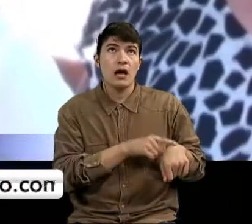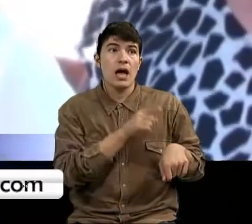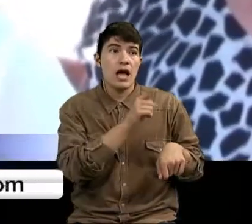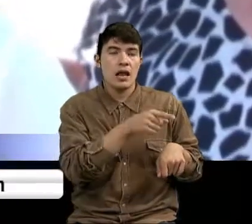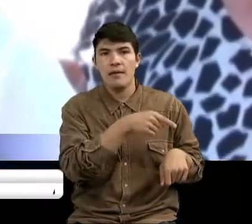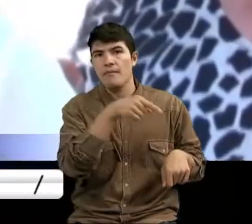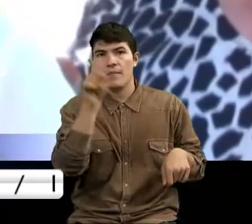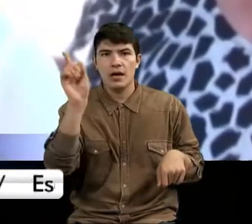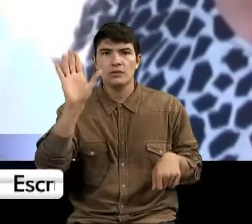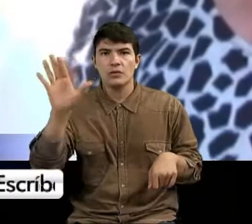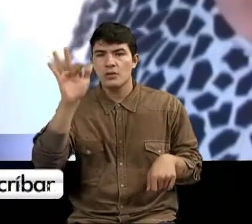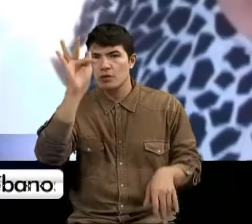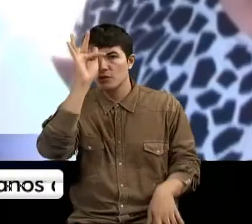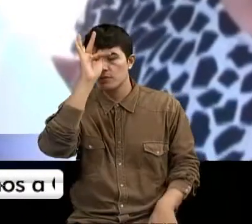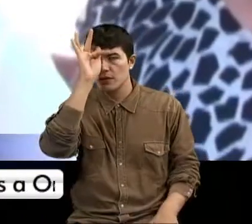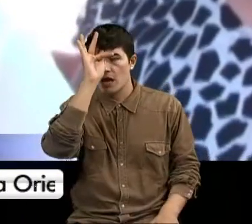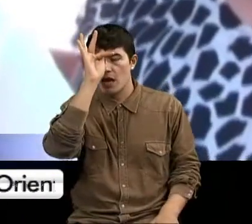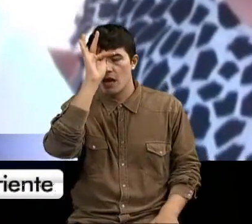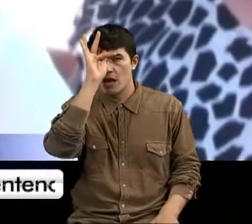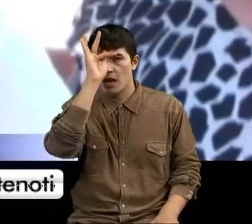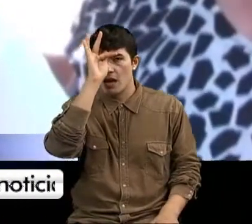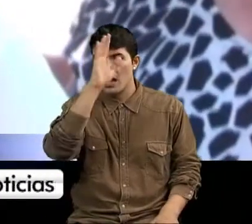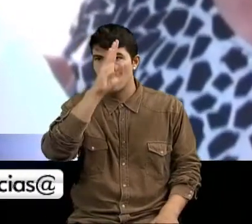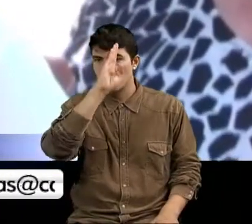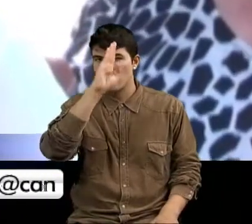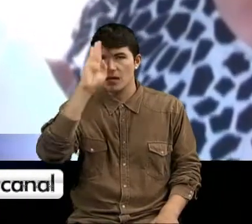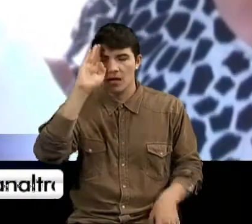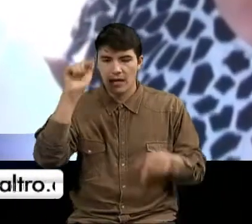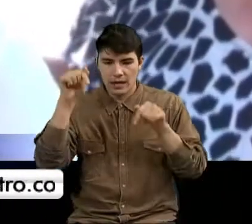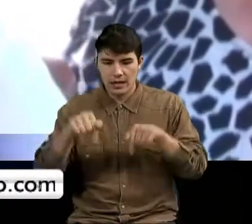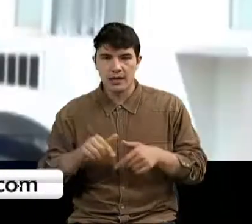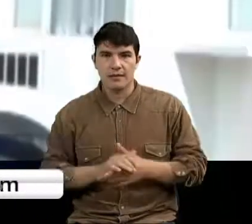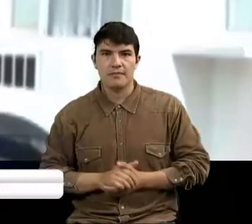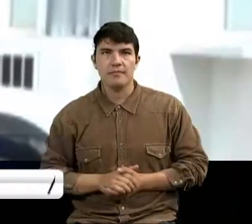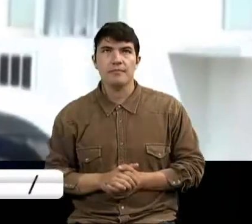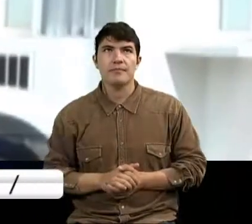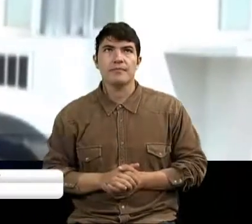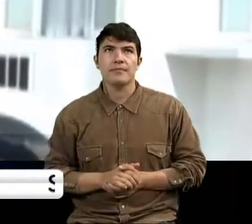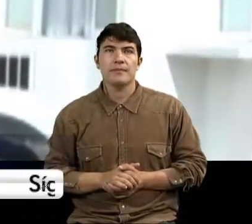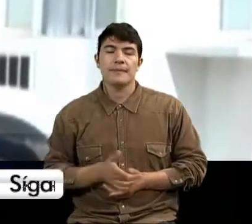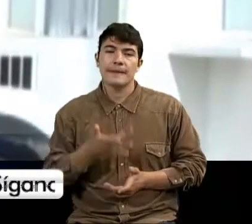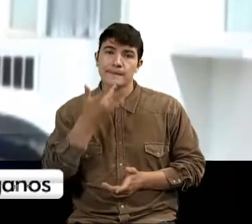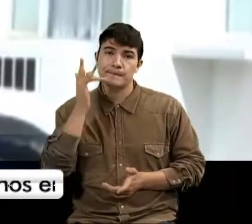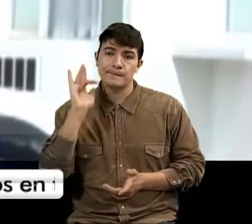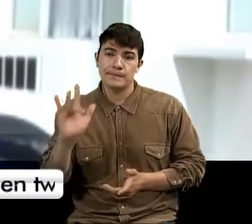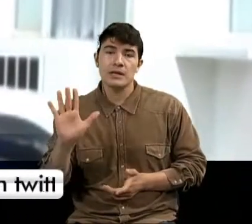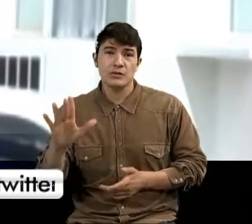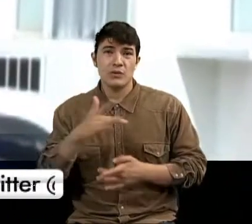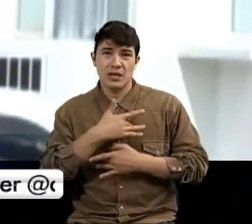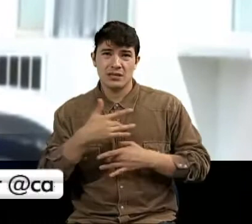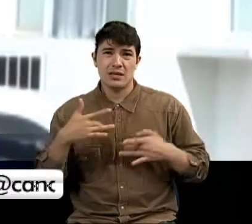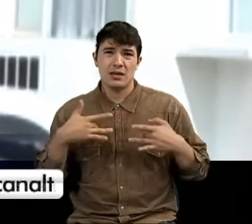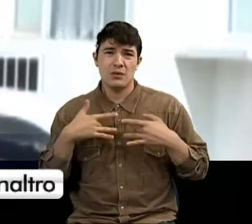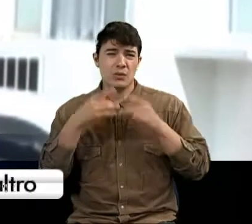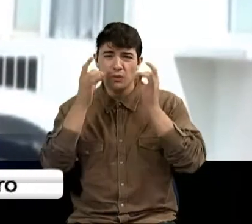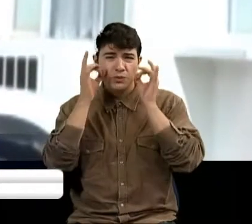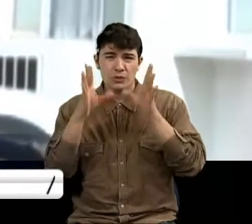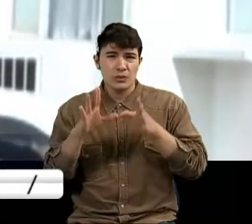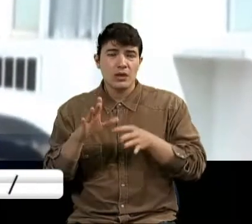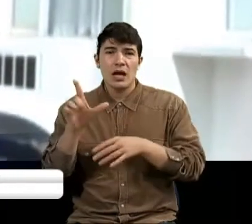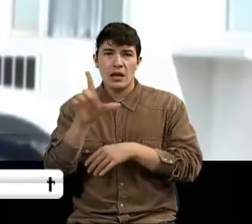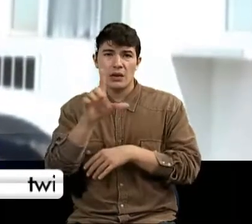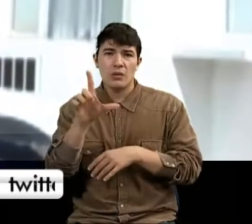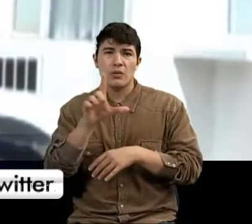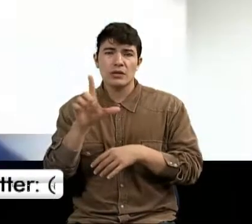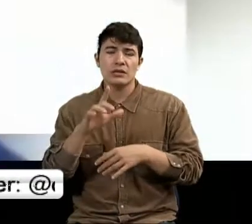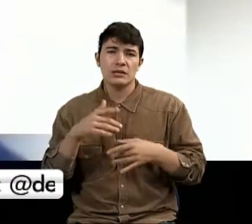remisión al hospital ángel lamentablemente la salud del paciente se complicó el día lunes